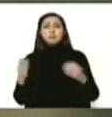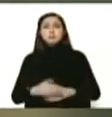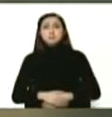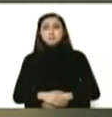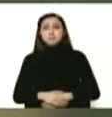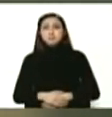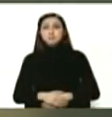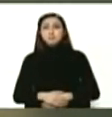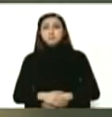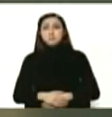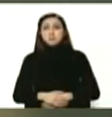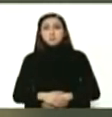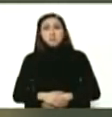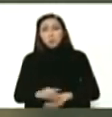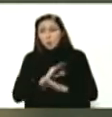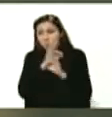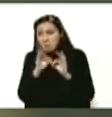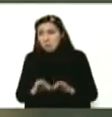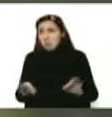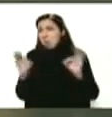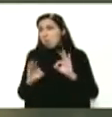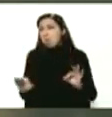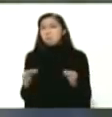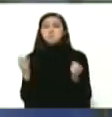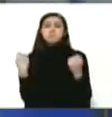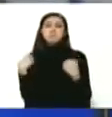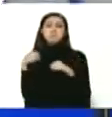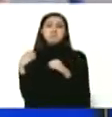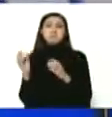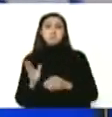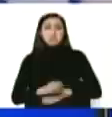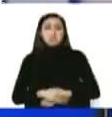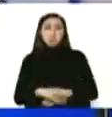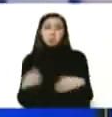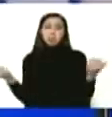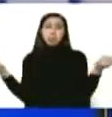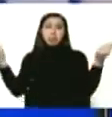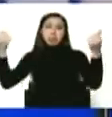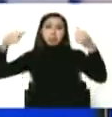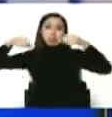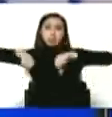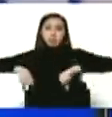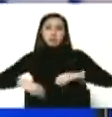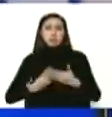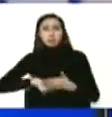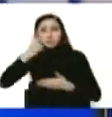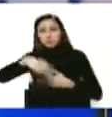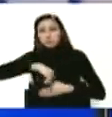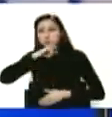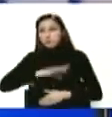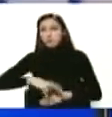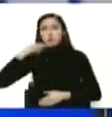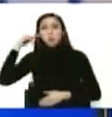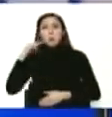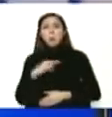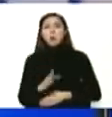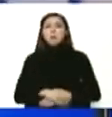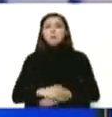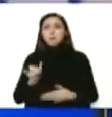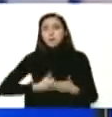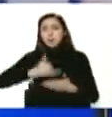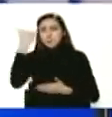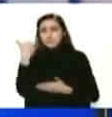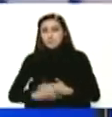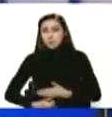una alternativa que no lo haga nadie. Y sería el hundimiento, pues, del proyecto histórico de Bolívar, del proyecto